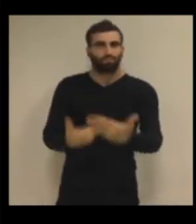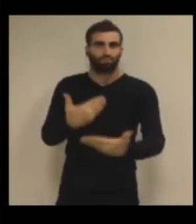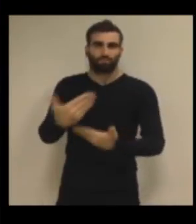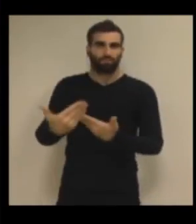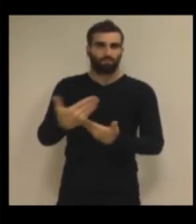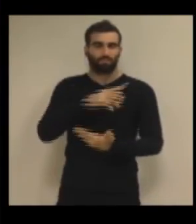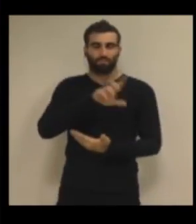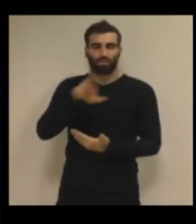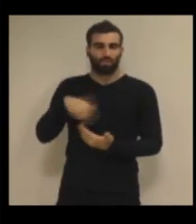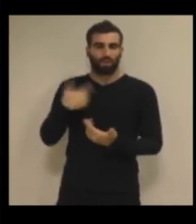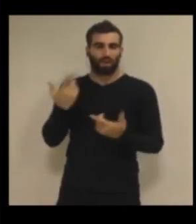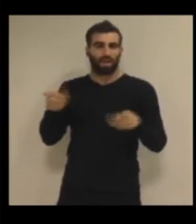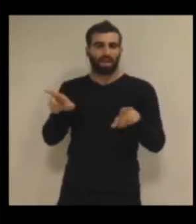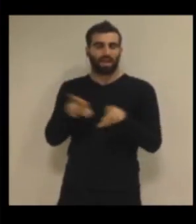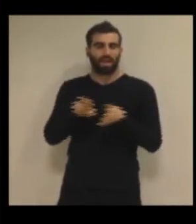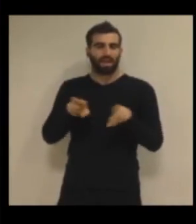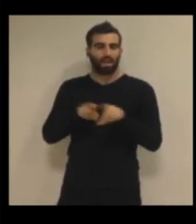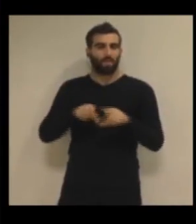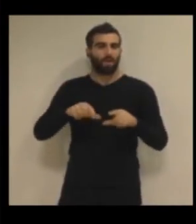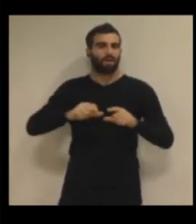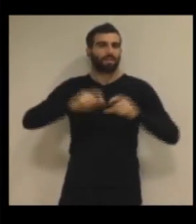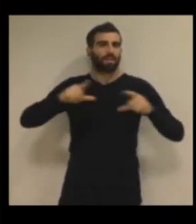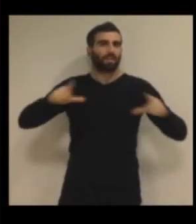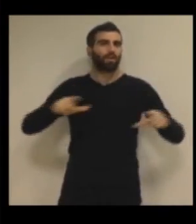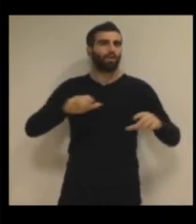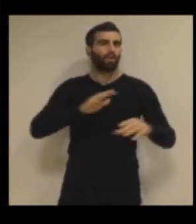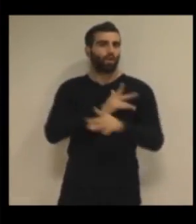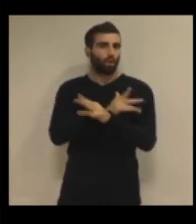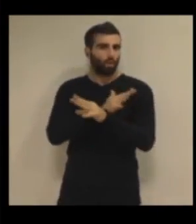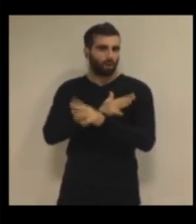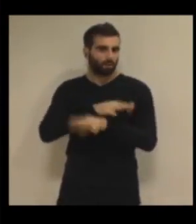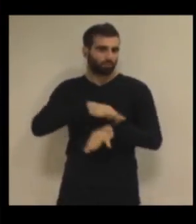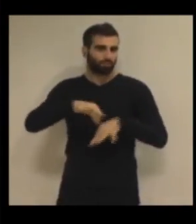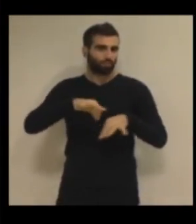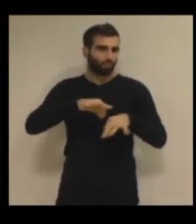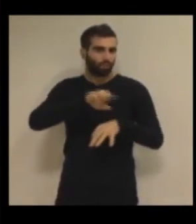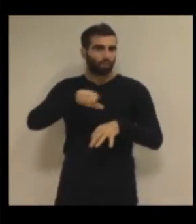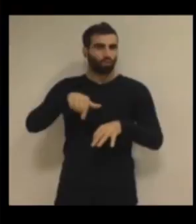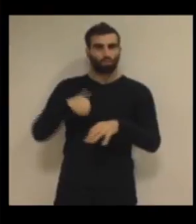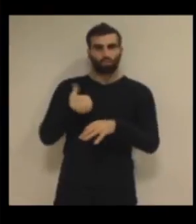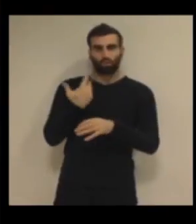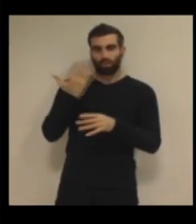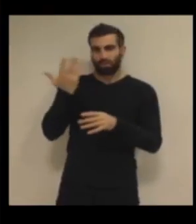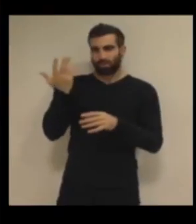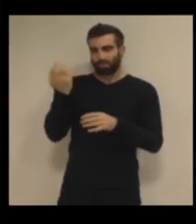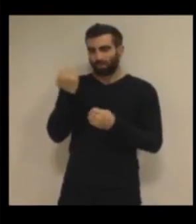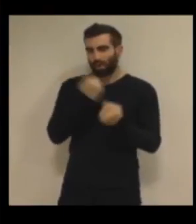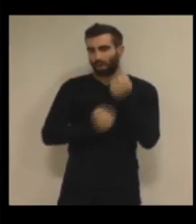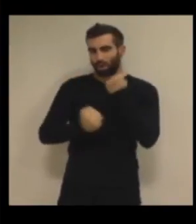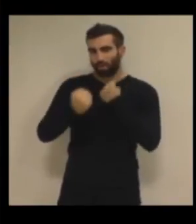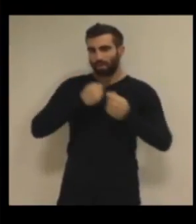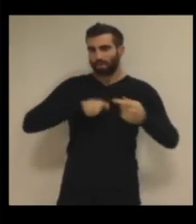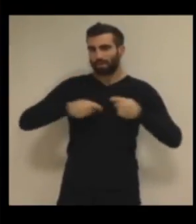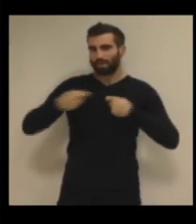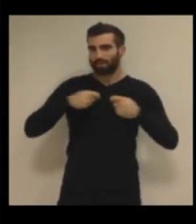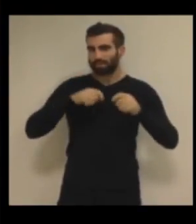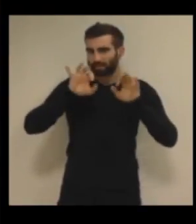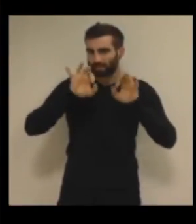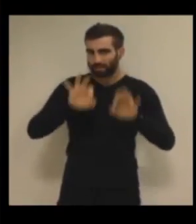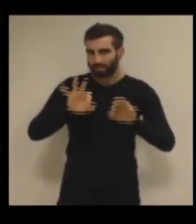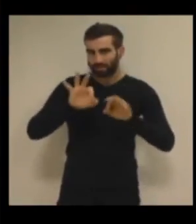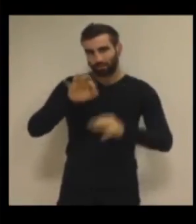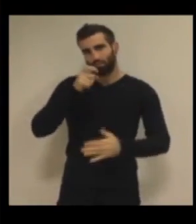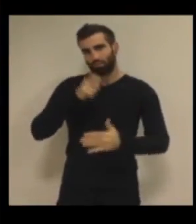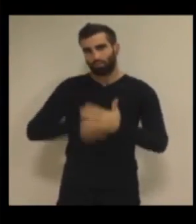tablero de juego, y en el tablero de juego las reglas son las que son, y es una economía de mercado, y la economía de mercado es la que es. Dice, y eso lo está demostrando la